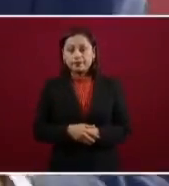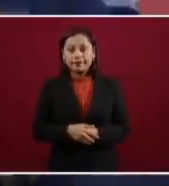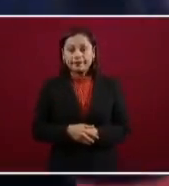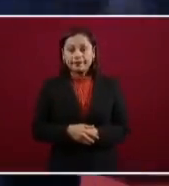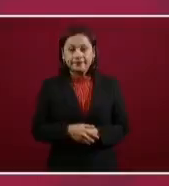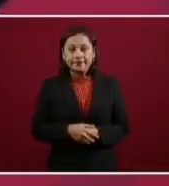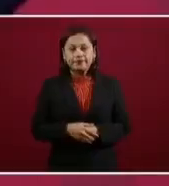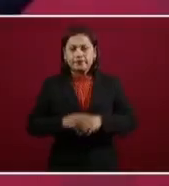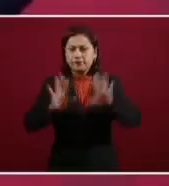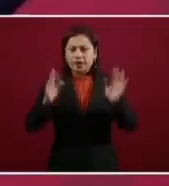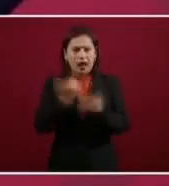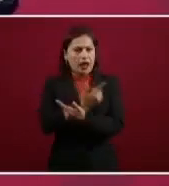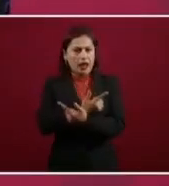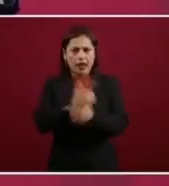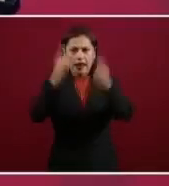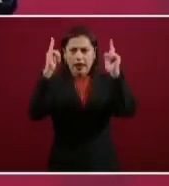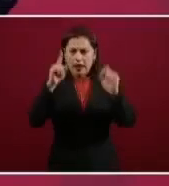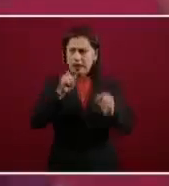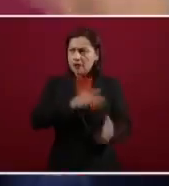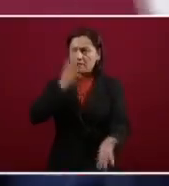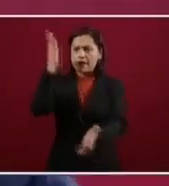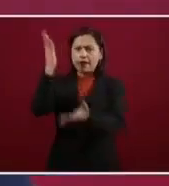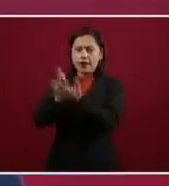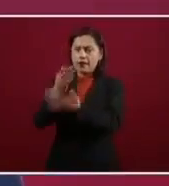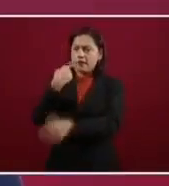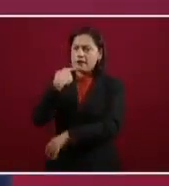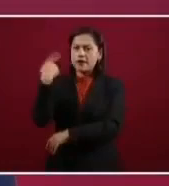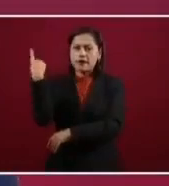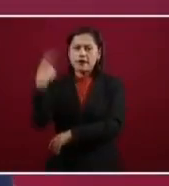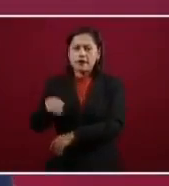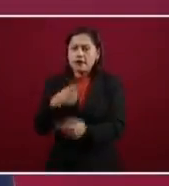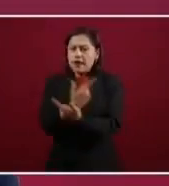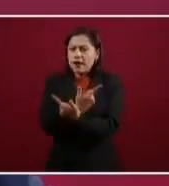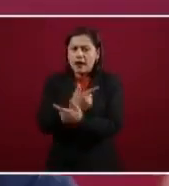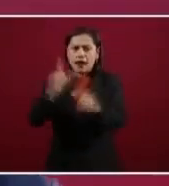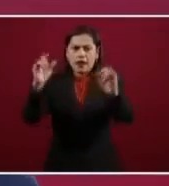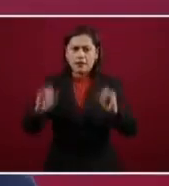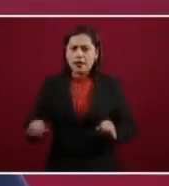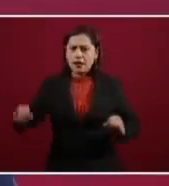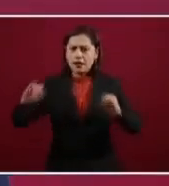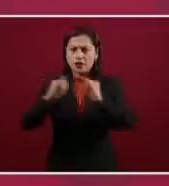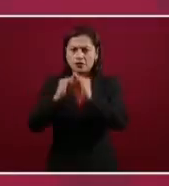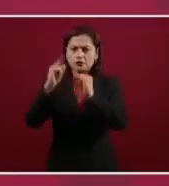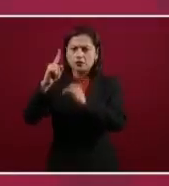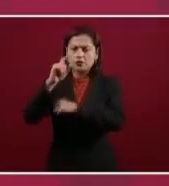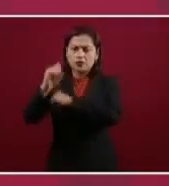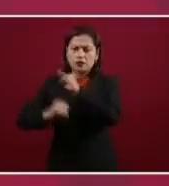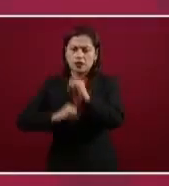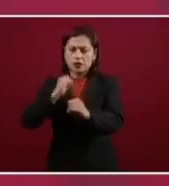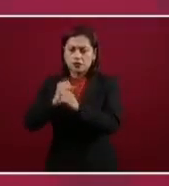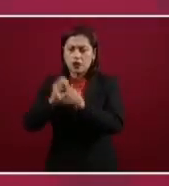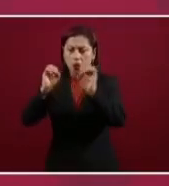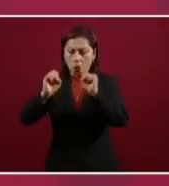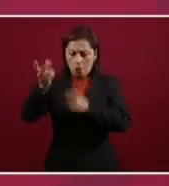y puede ir a cualquier instancia internacional y aquí mismo